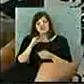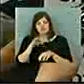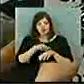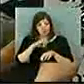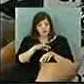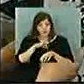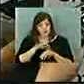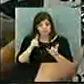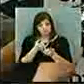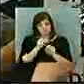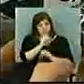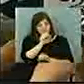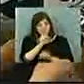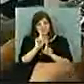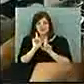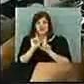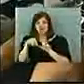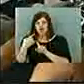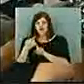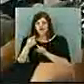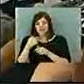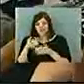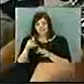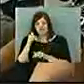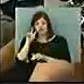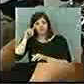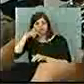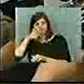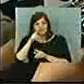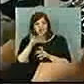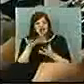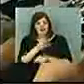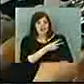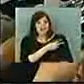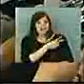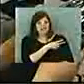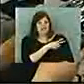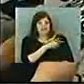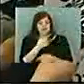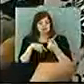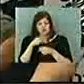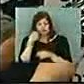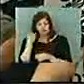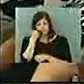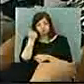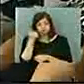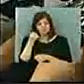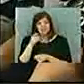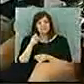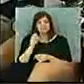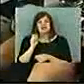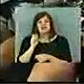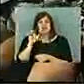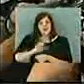importancia de tener empresas públicas. Y a todas las gerentes de Antel, porque Antel tiene el 37% de sus gerentes son